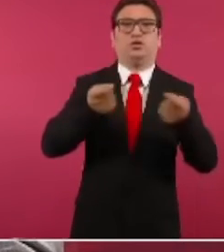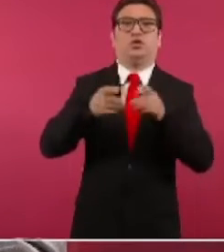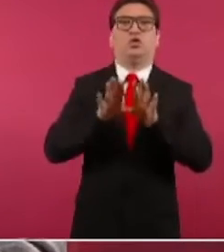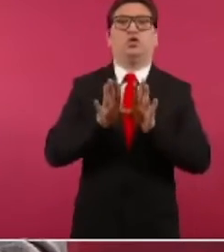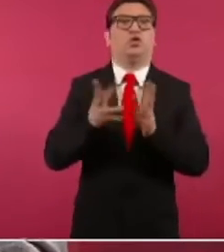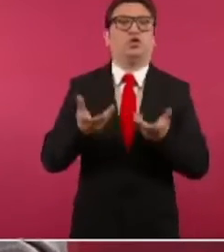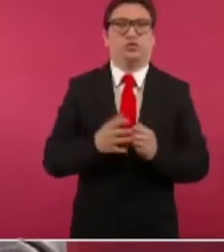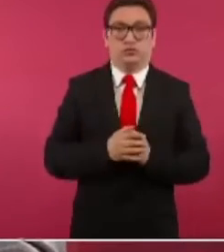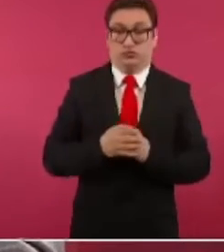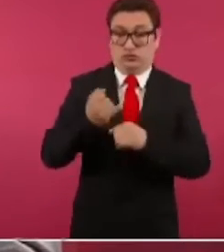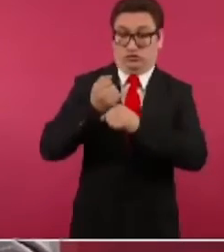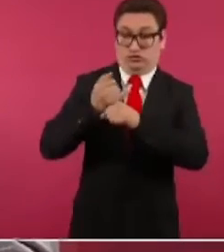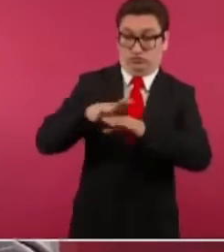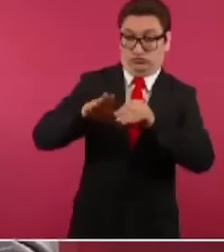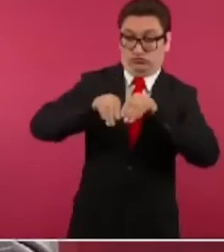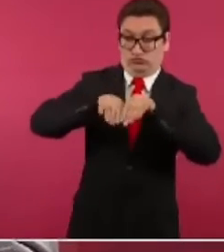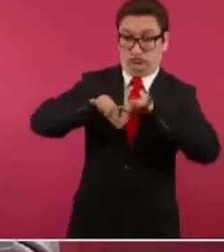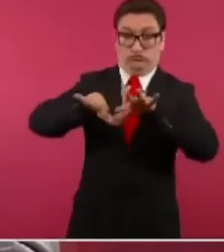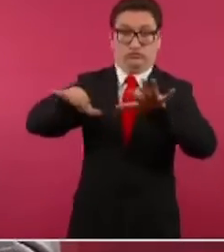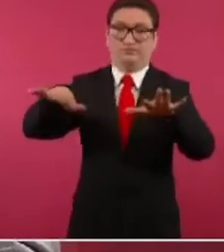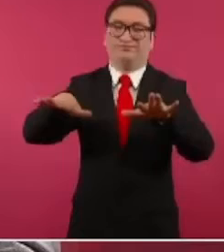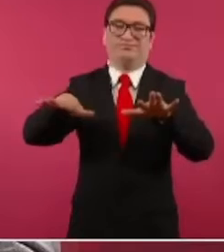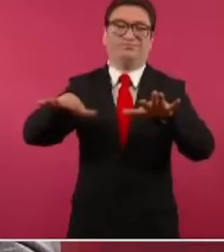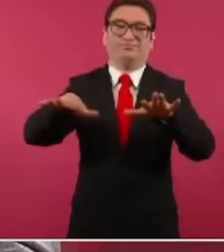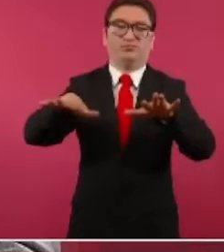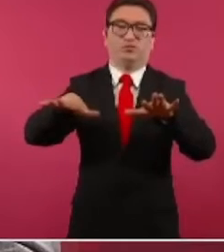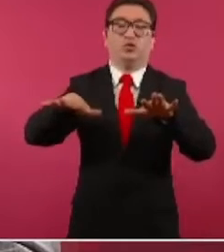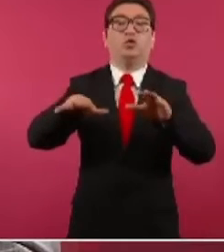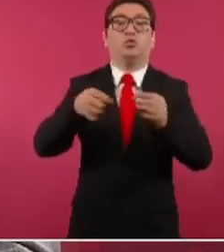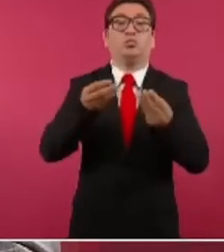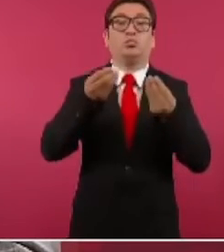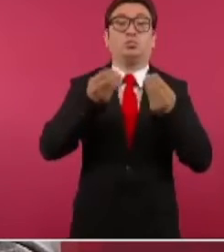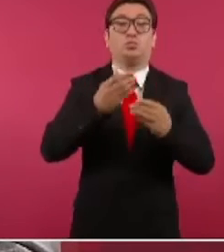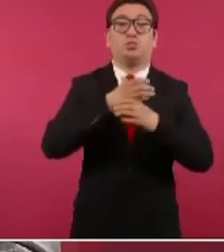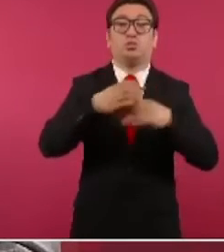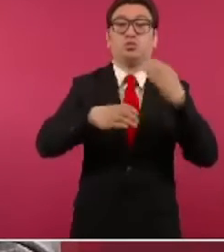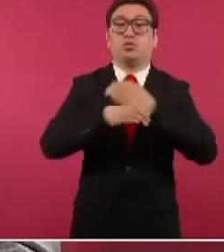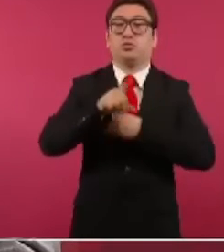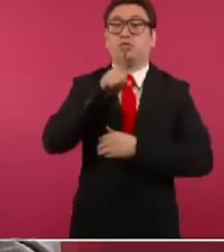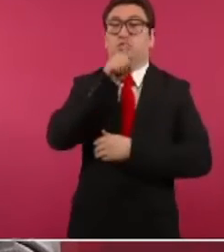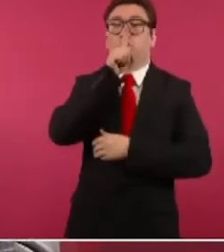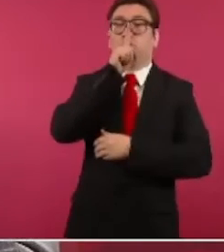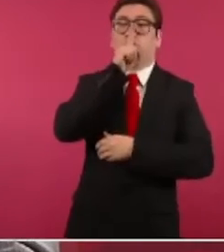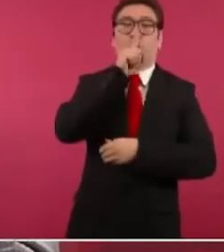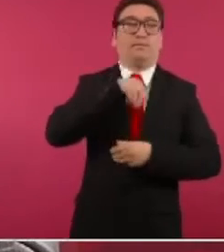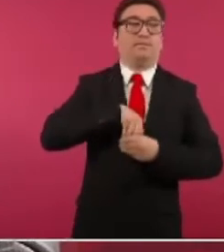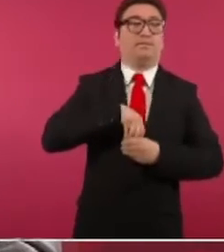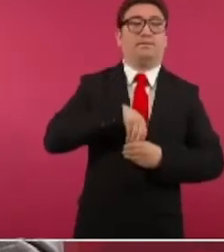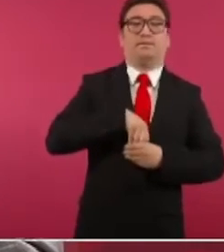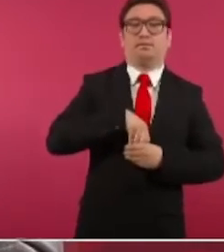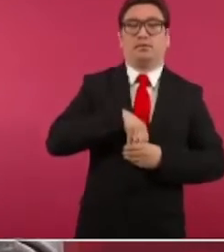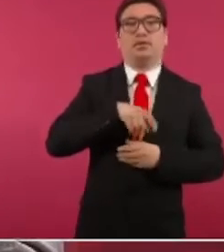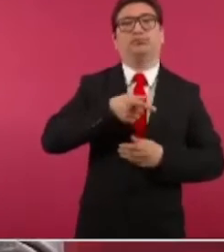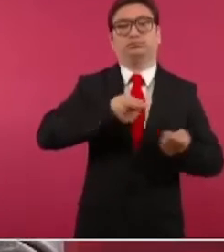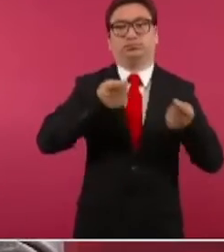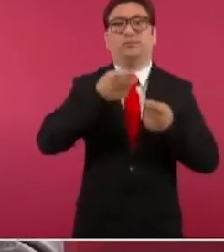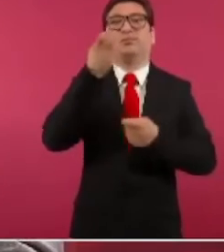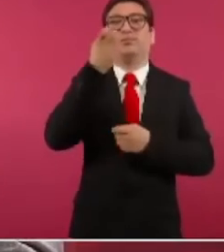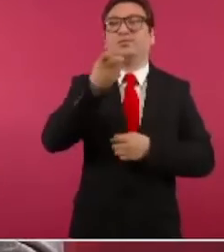ocultando muchísimas cosas. por eso les molesta tanto la